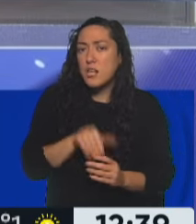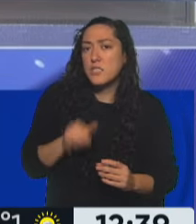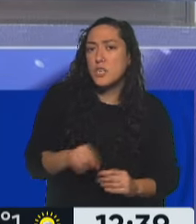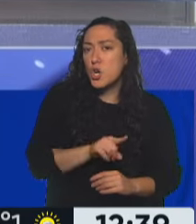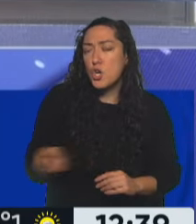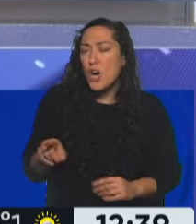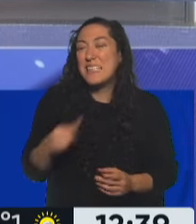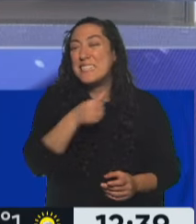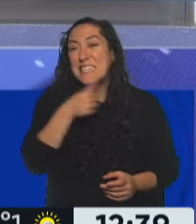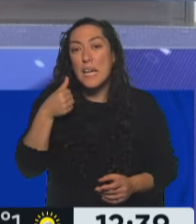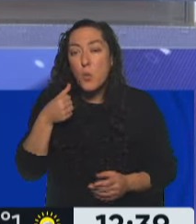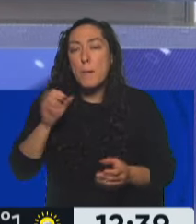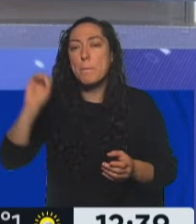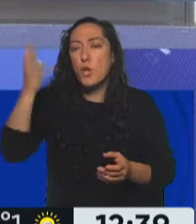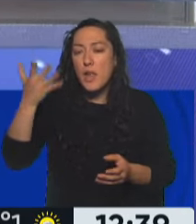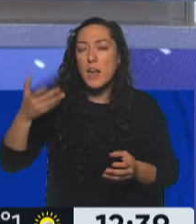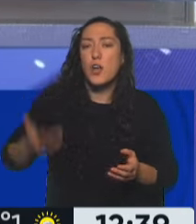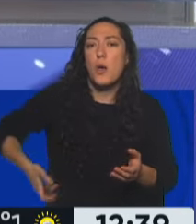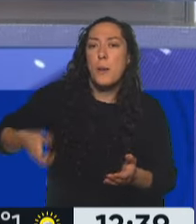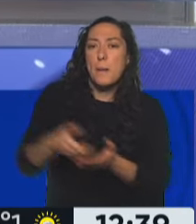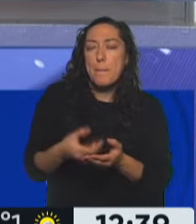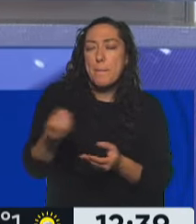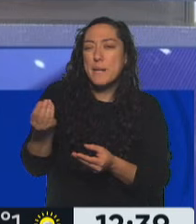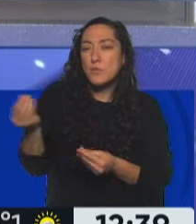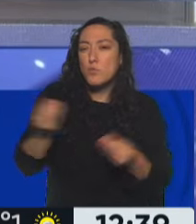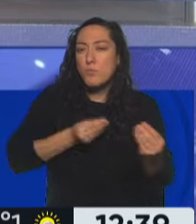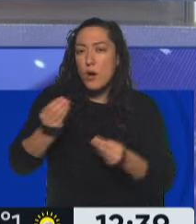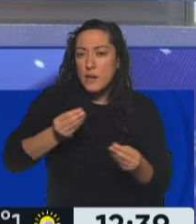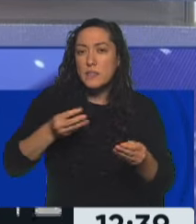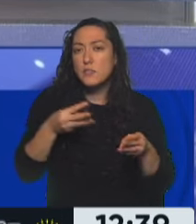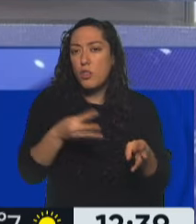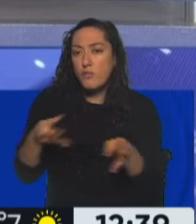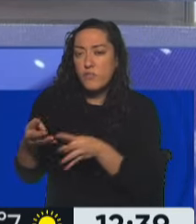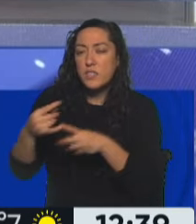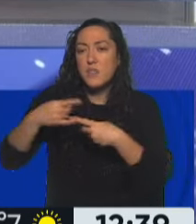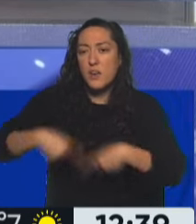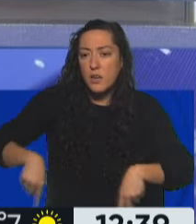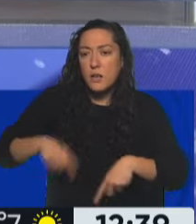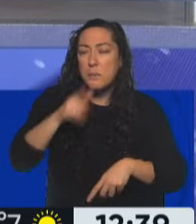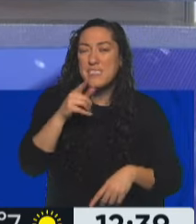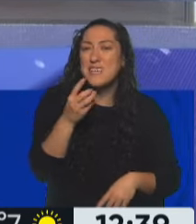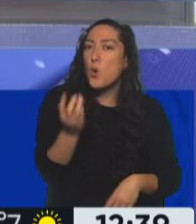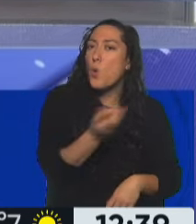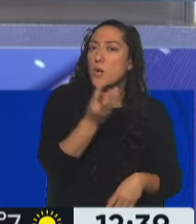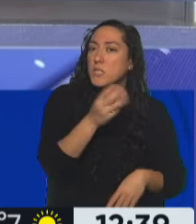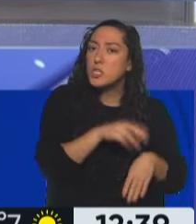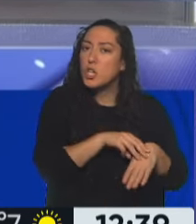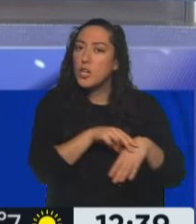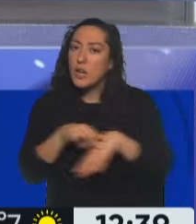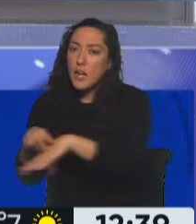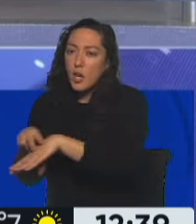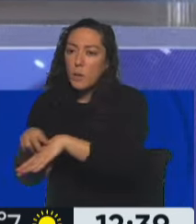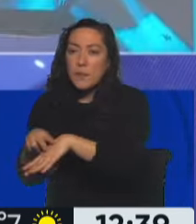militar de Taiwán, el aumento del presupuesto militar, están en línea con indicaciones, orientaciones o sugerencias de Washington en esta etapa de